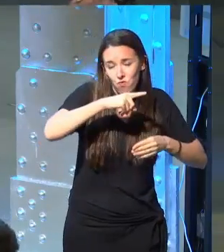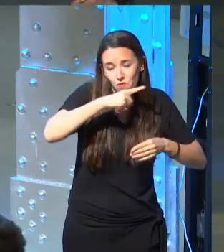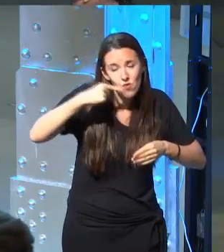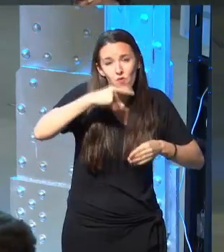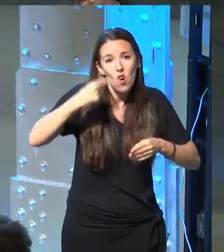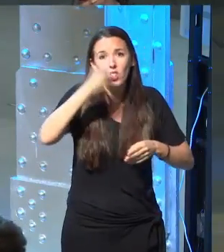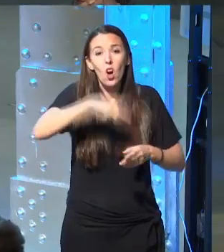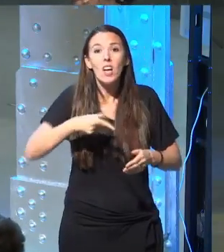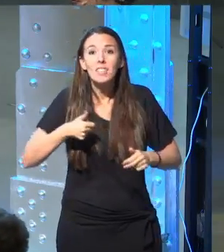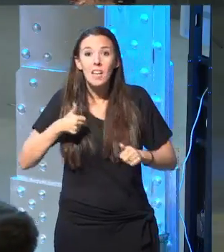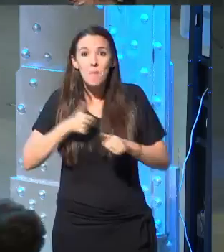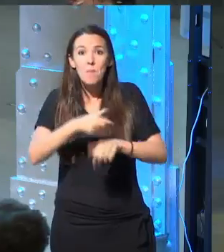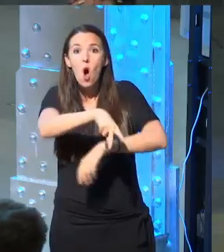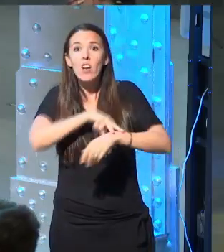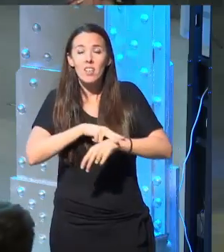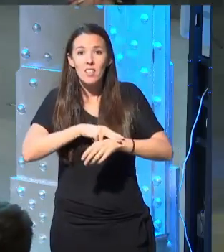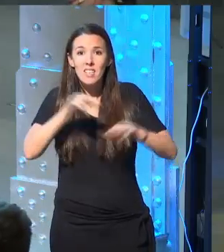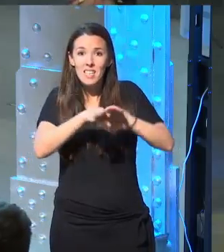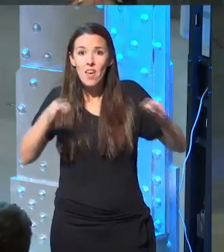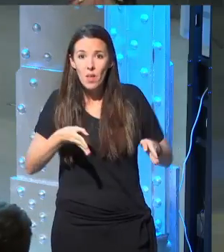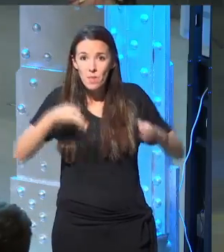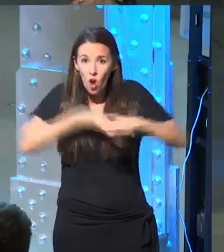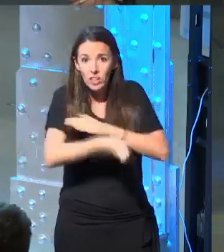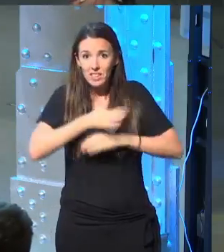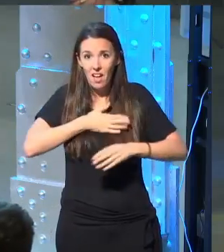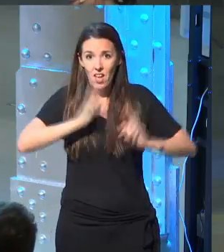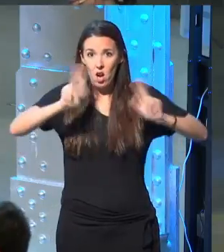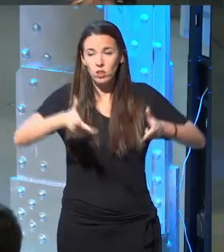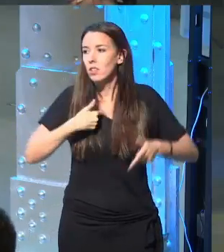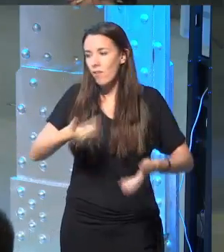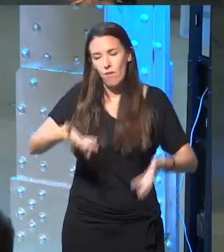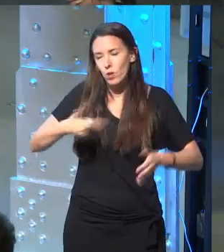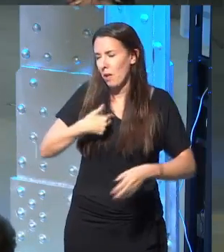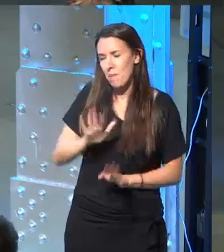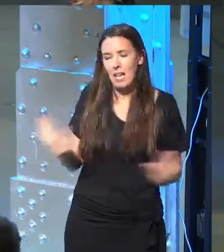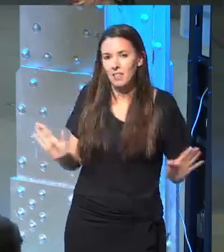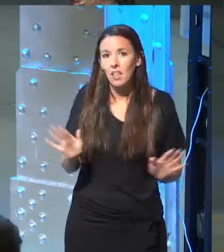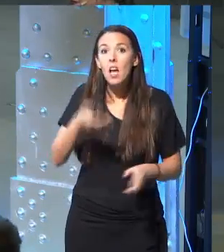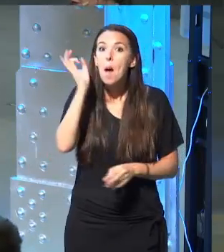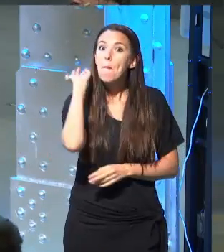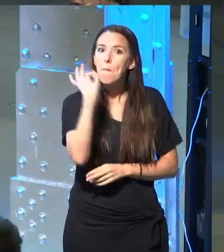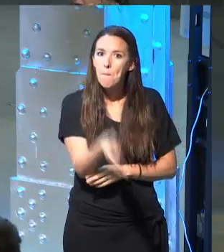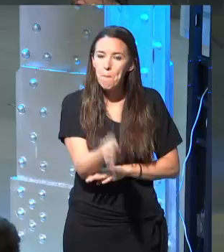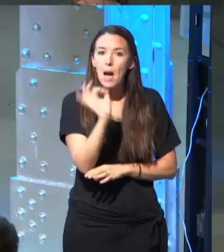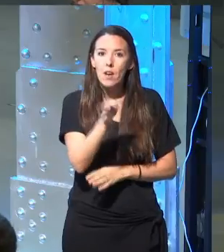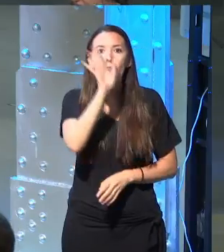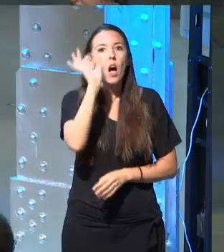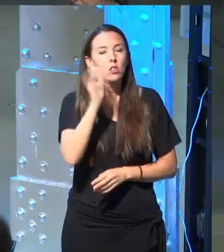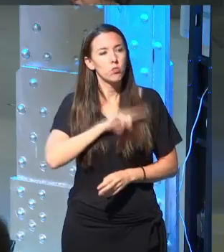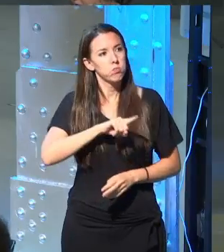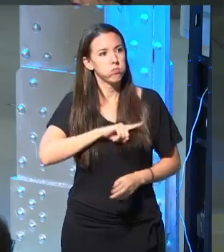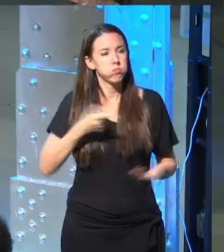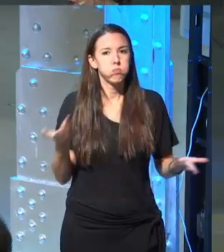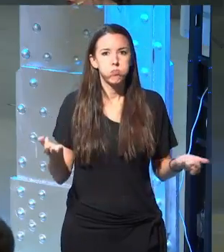de la recepcionista del hotel, que me pareció una muy buena idea. Esa es mi favorita. De, Y es verdad que en un primer momento sí que tuve la